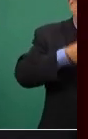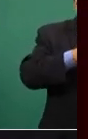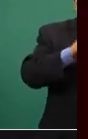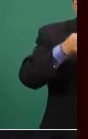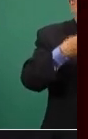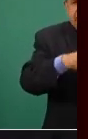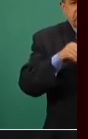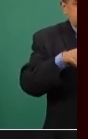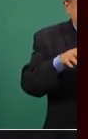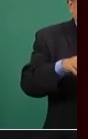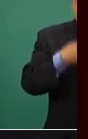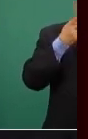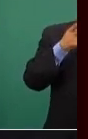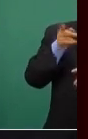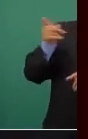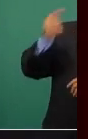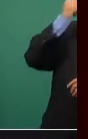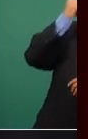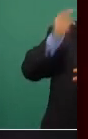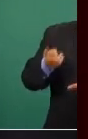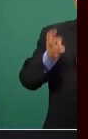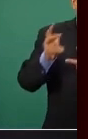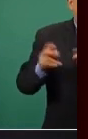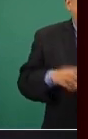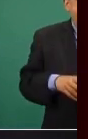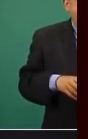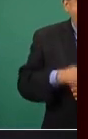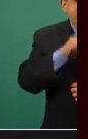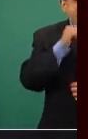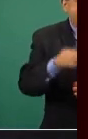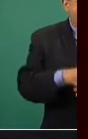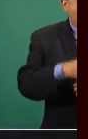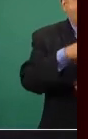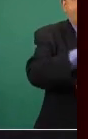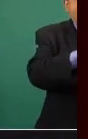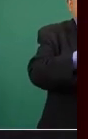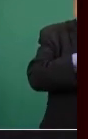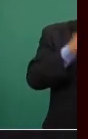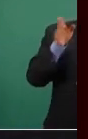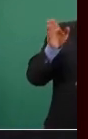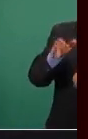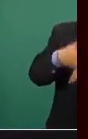televisión hicieron un cuestionamiento sobre